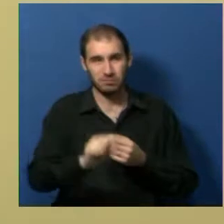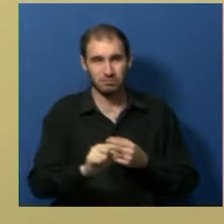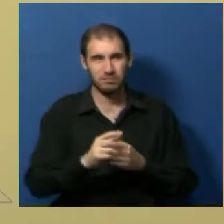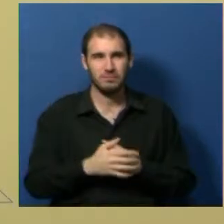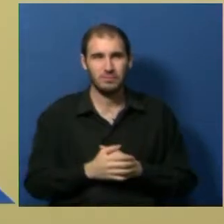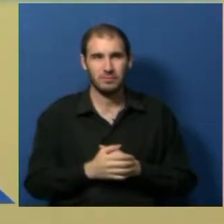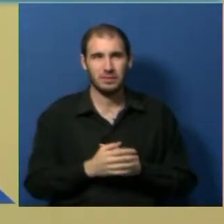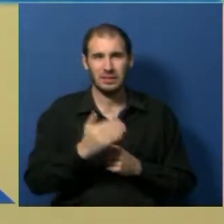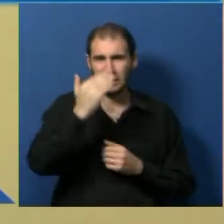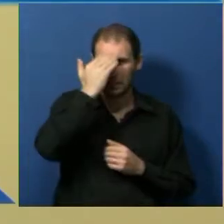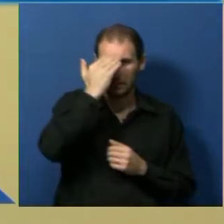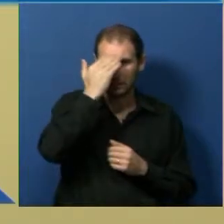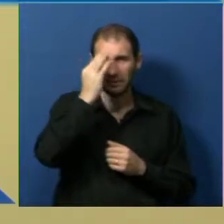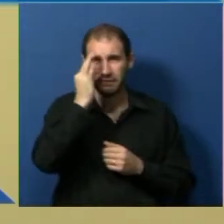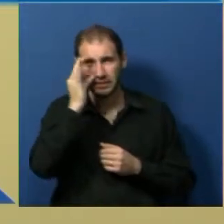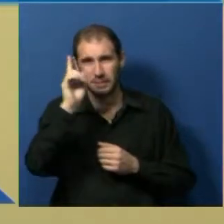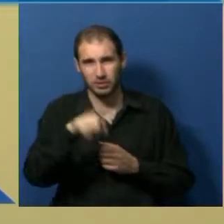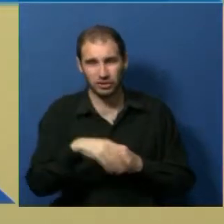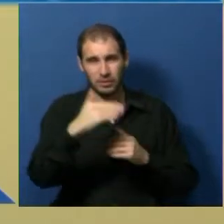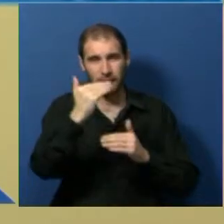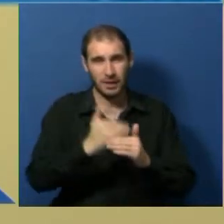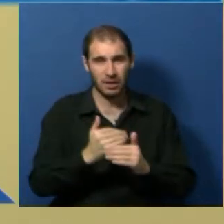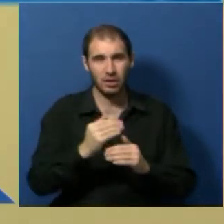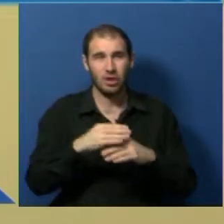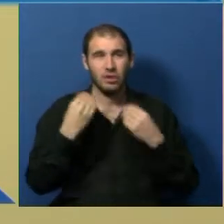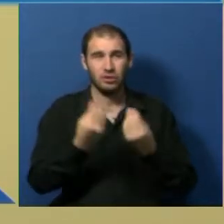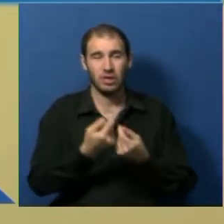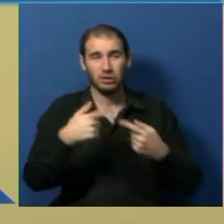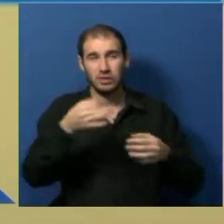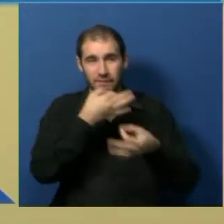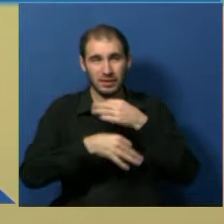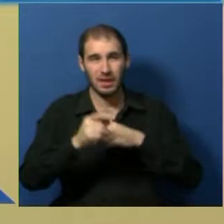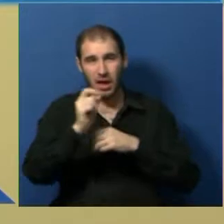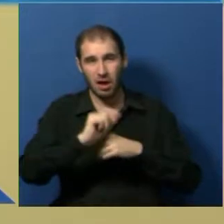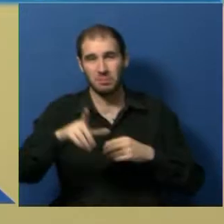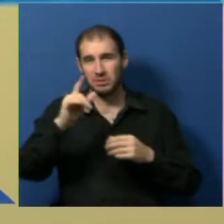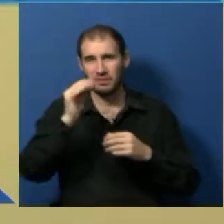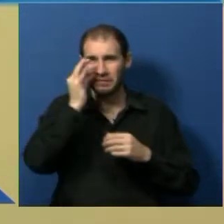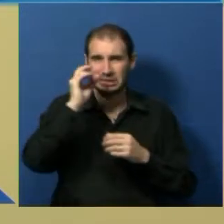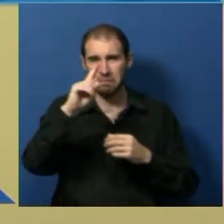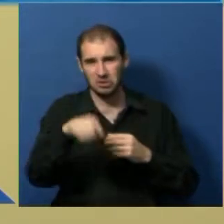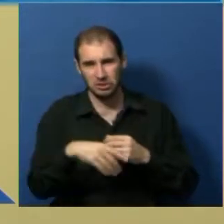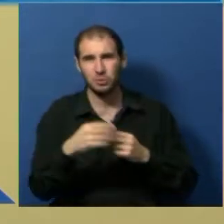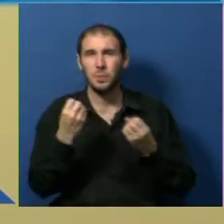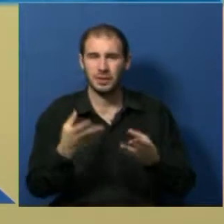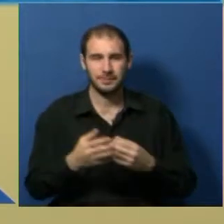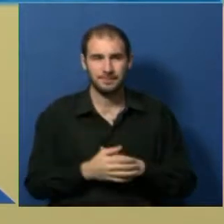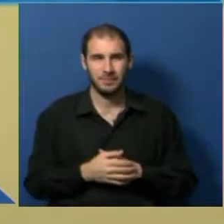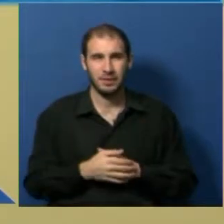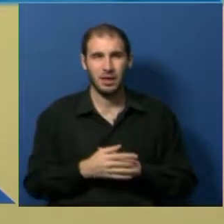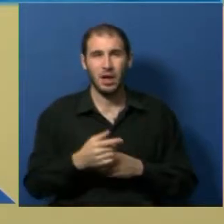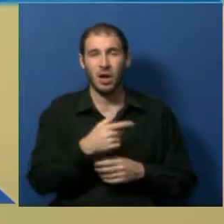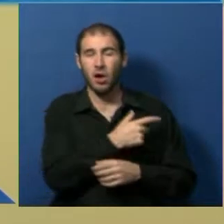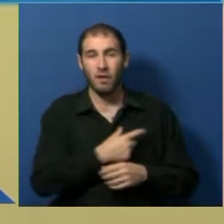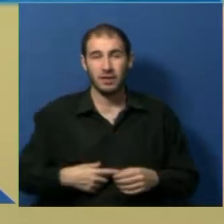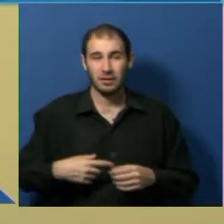aproximadamente entre un 15 y un 20% y la cantidad de productos vendidos aumentó más o menos también un 20%. ¿Por qué? Porque cuando el gobierno